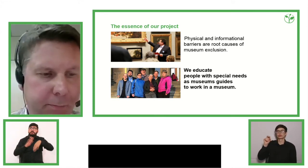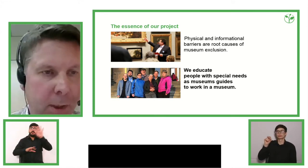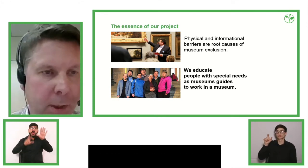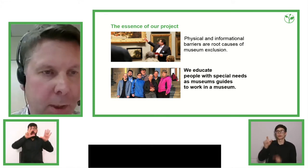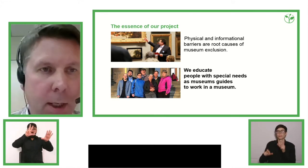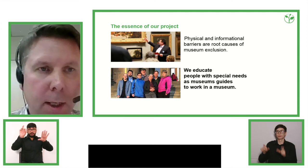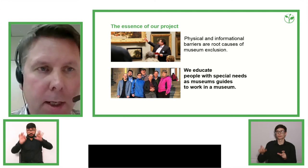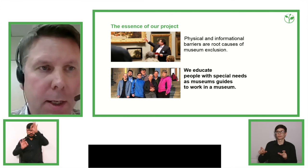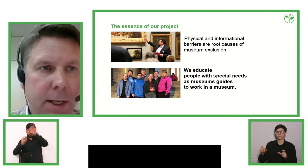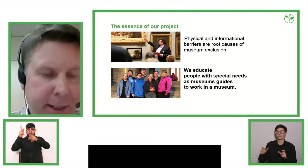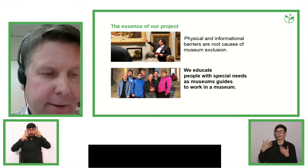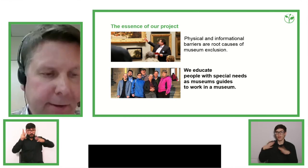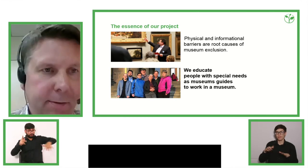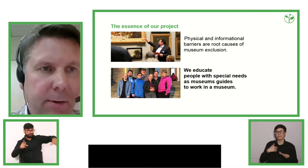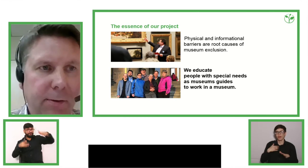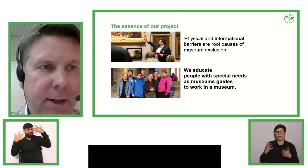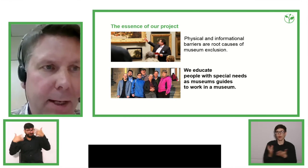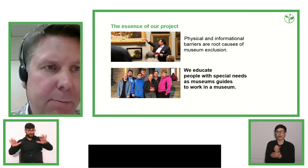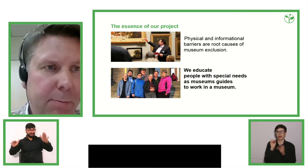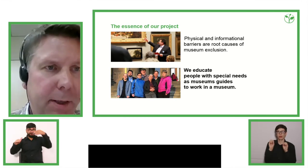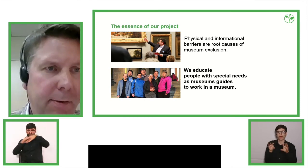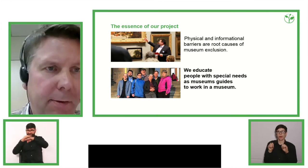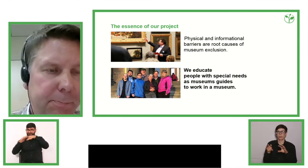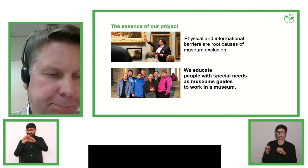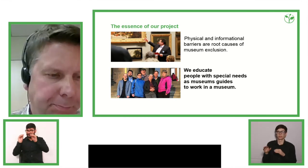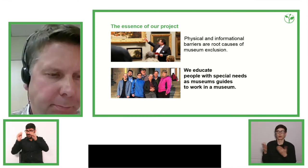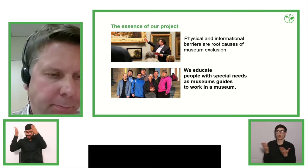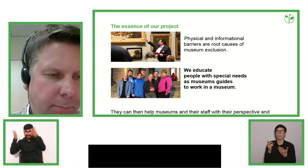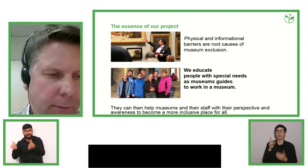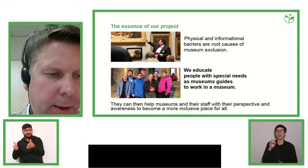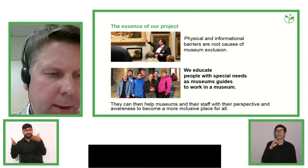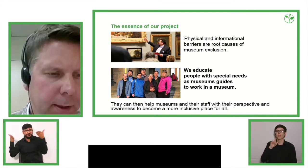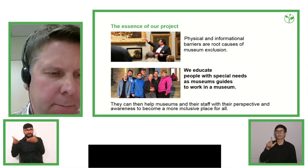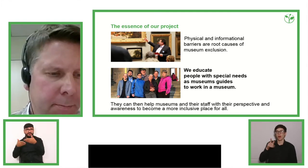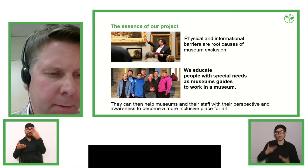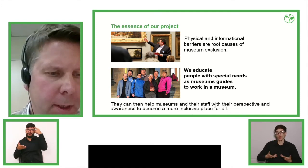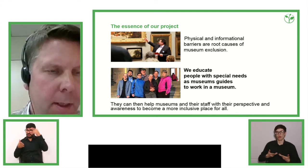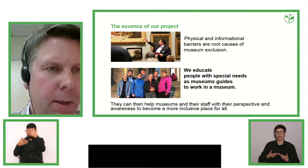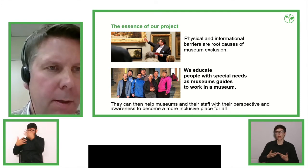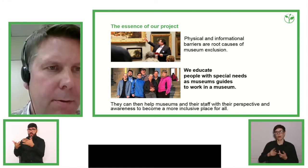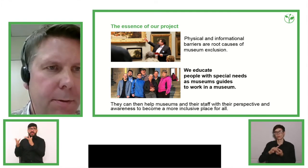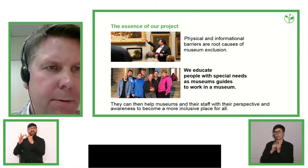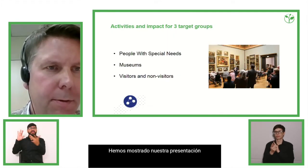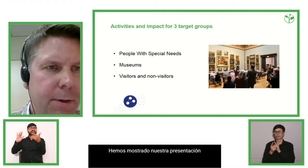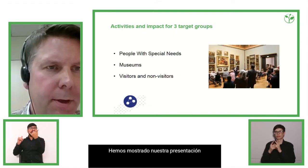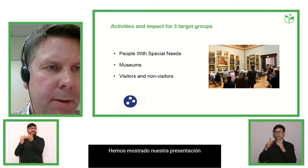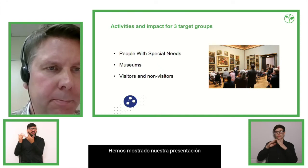en formas digitales ahora.